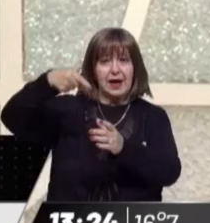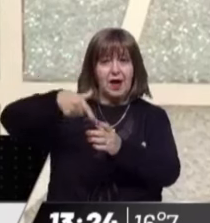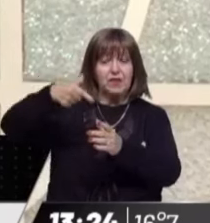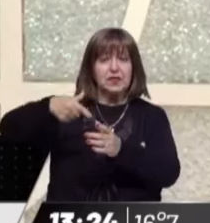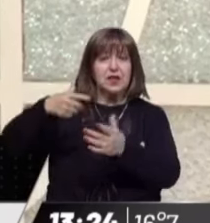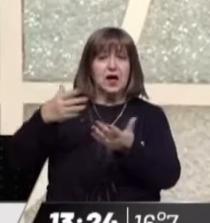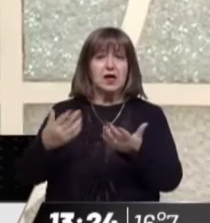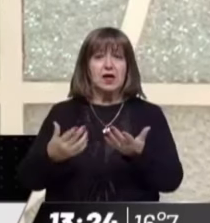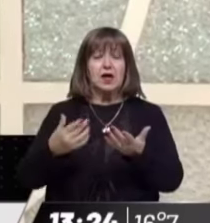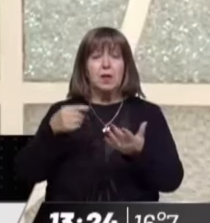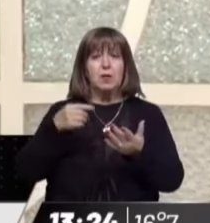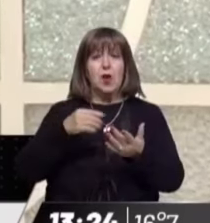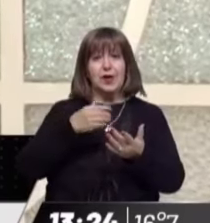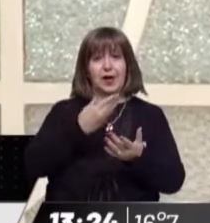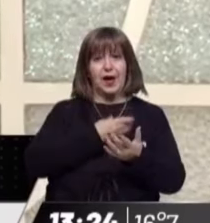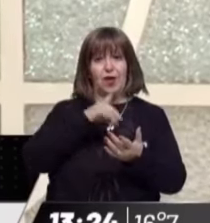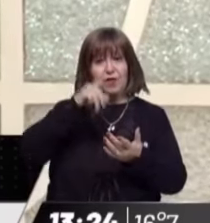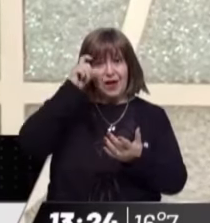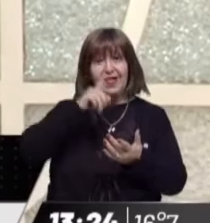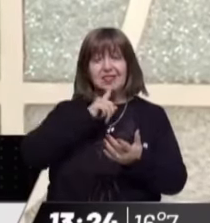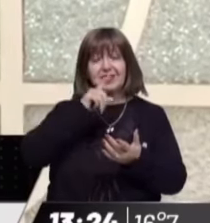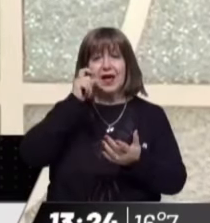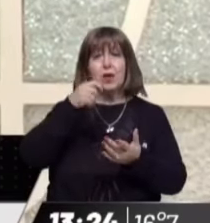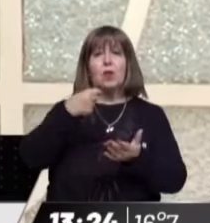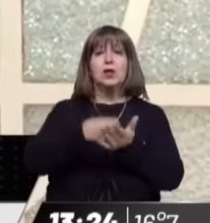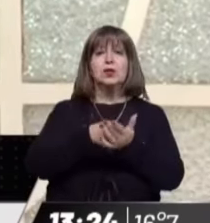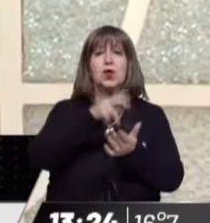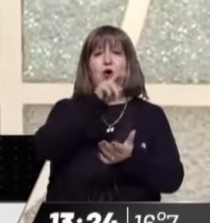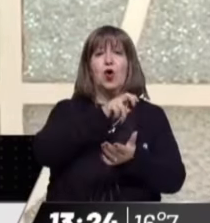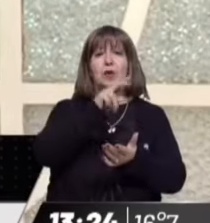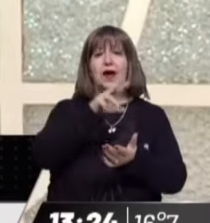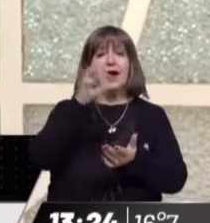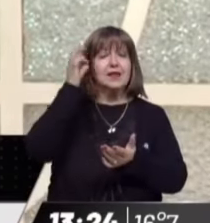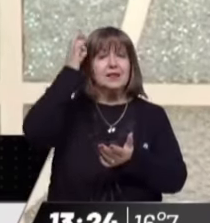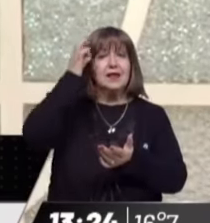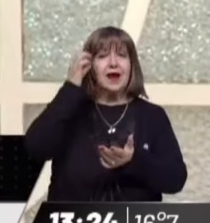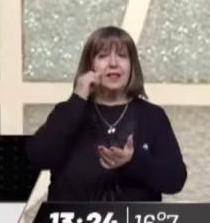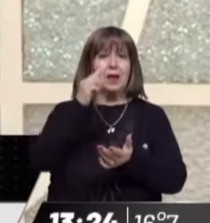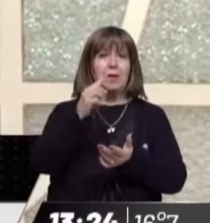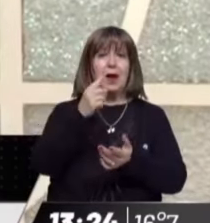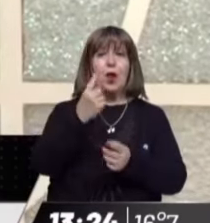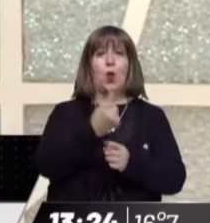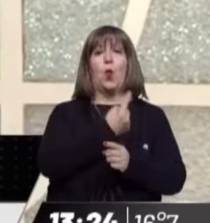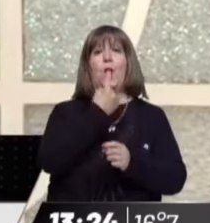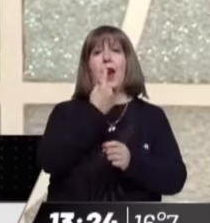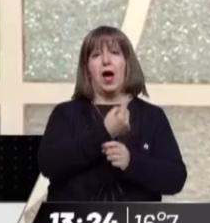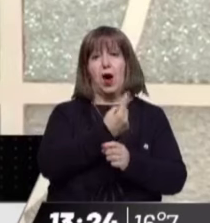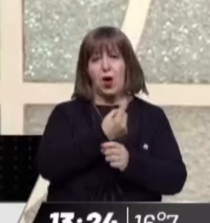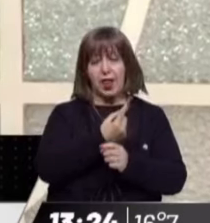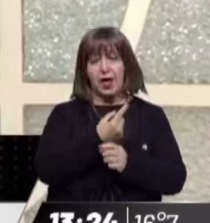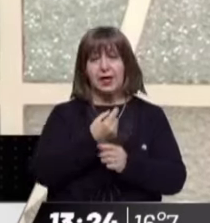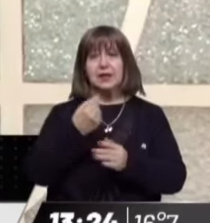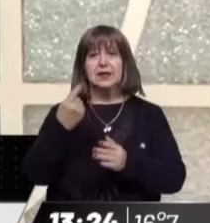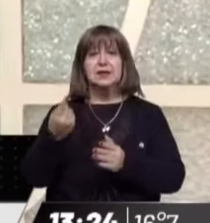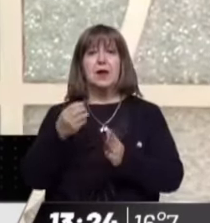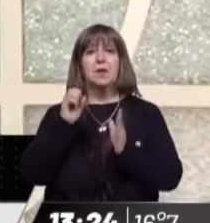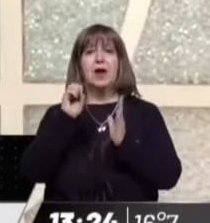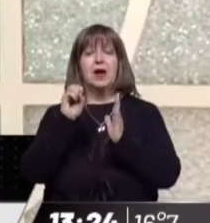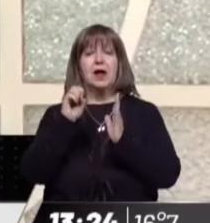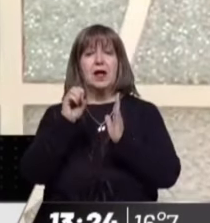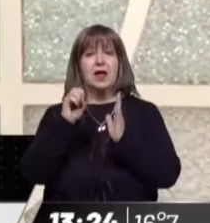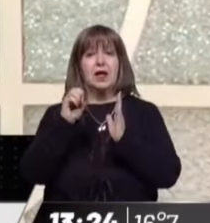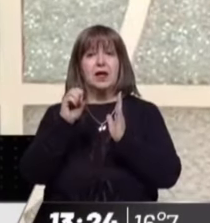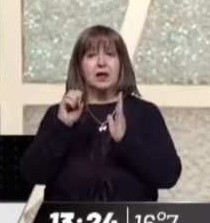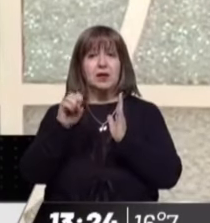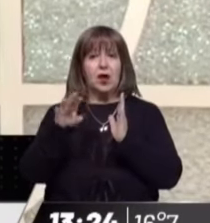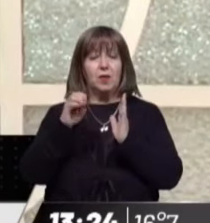no sé, 20.000, 30.000 pesos la hora. Pero después, en los requisitos, pedían datos de los niños, lo cual es